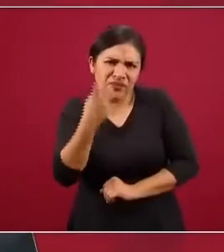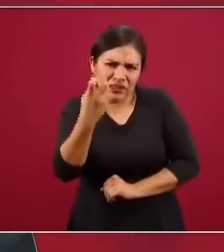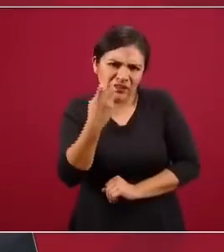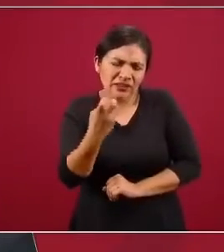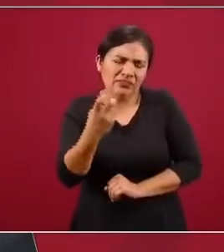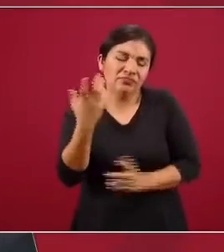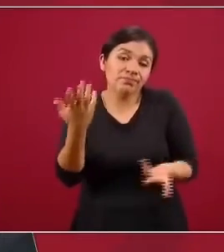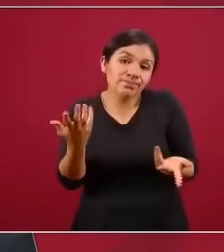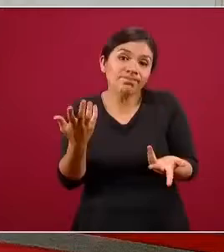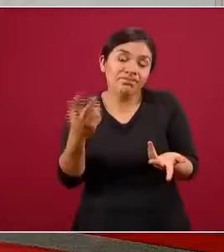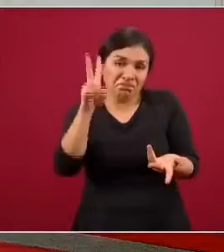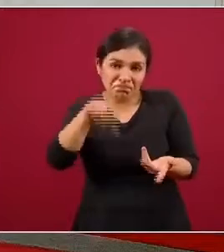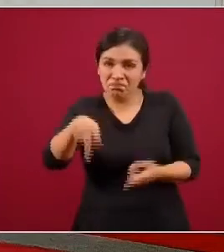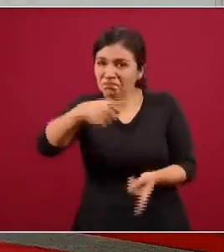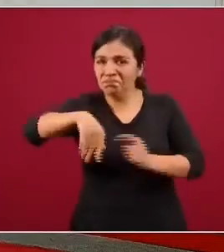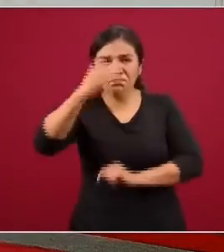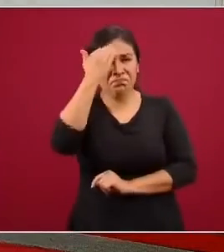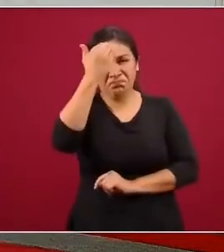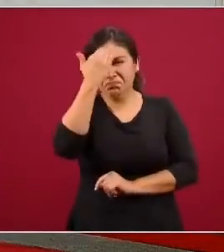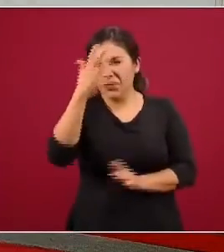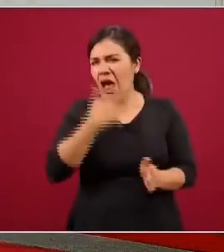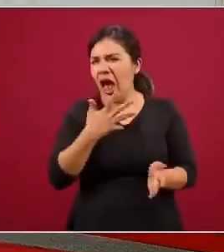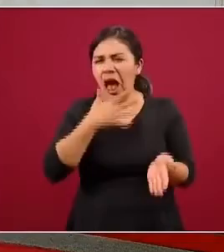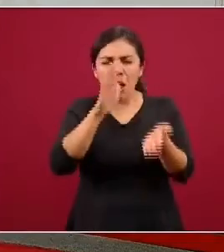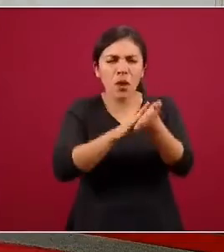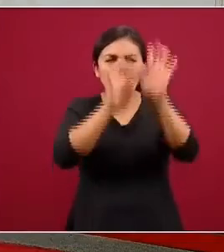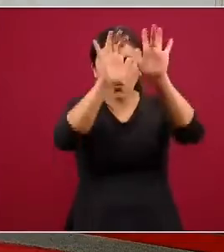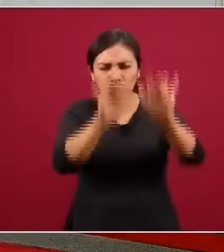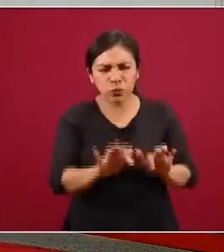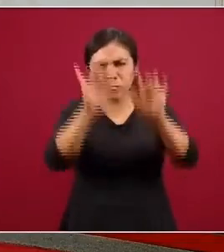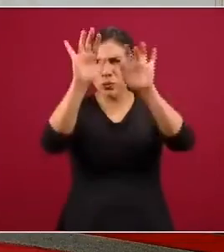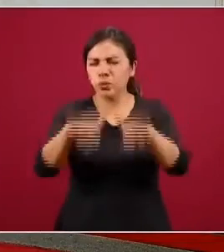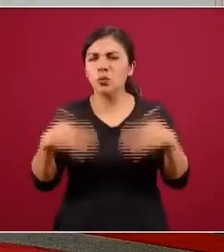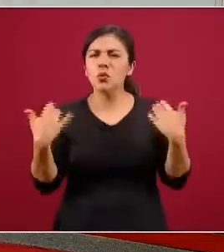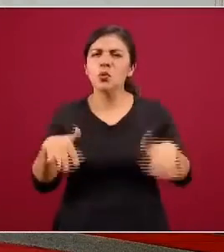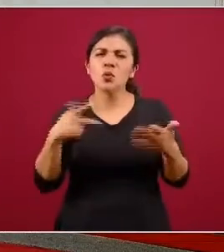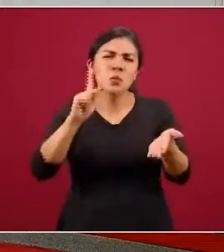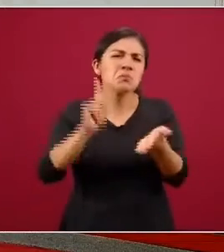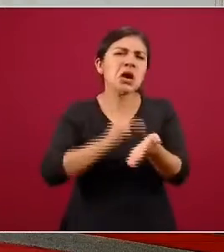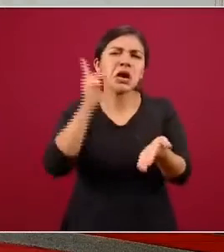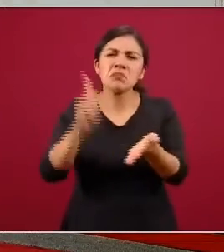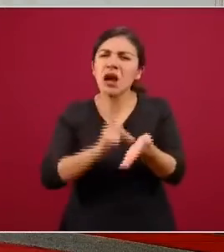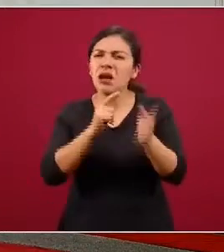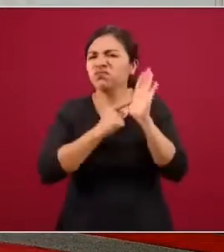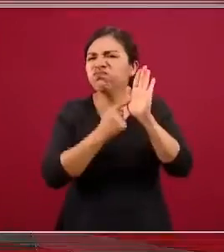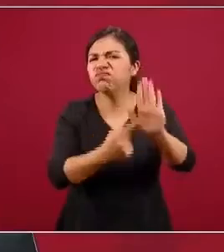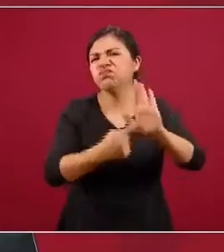fenómeno muy conocido, muy bien documentado en innumerables